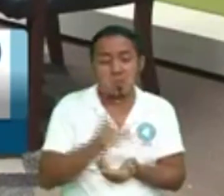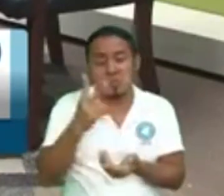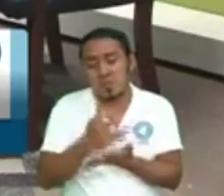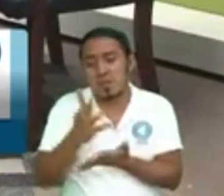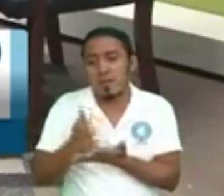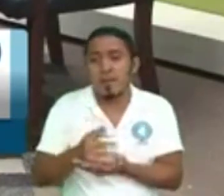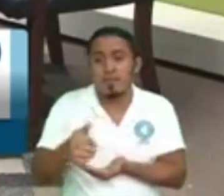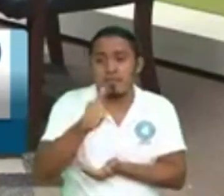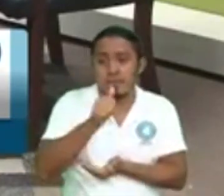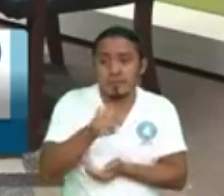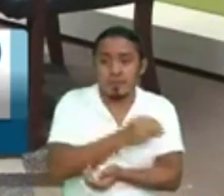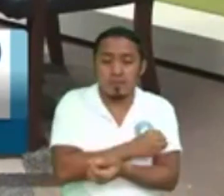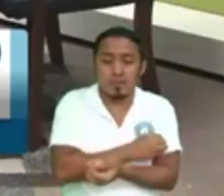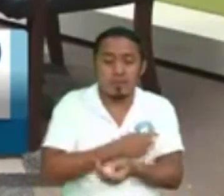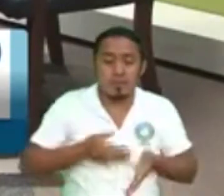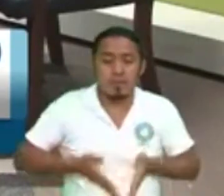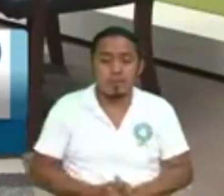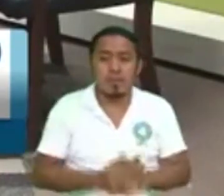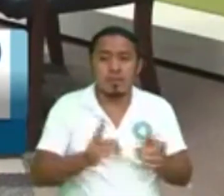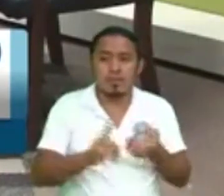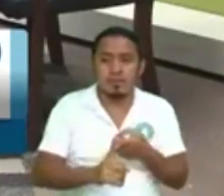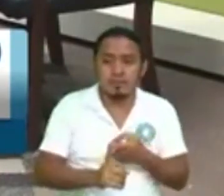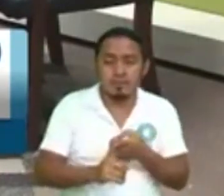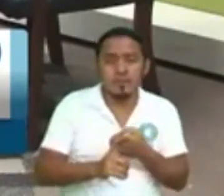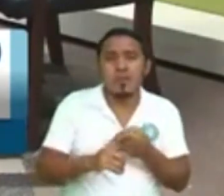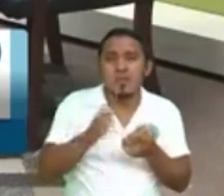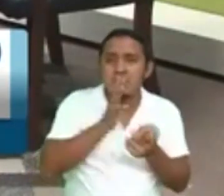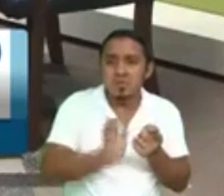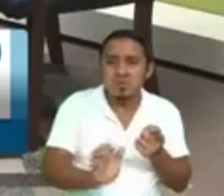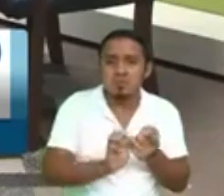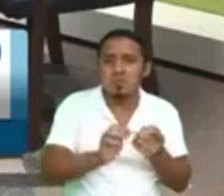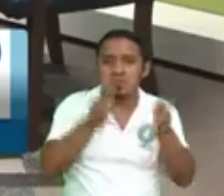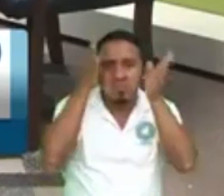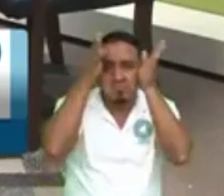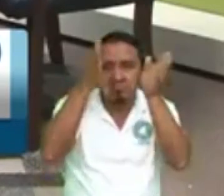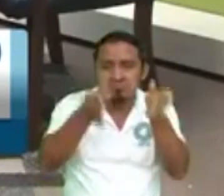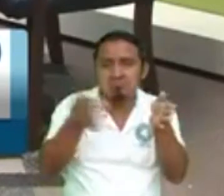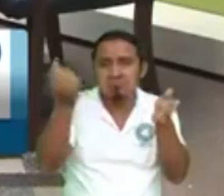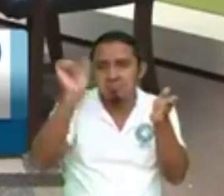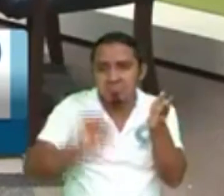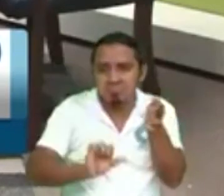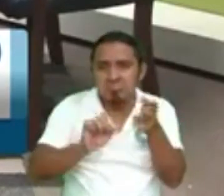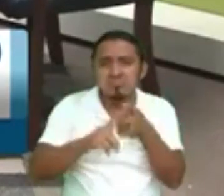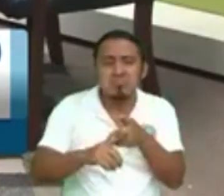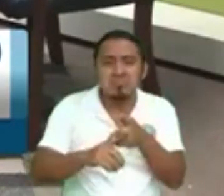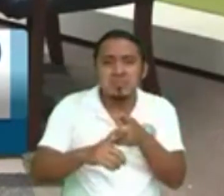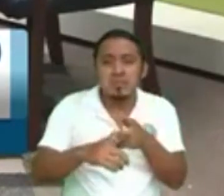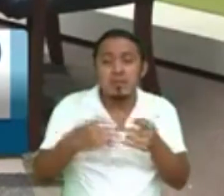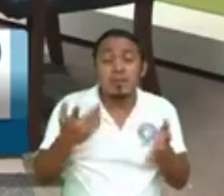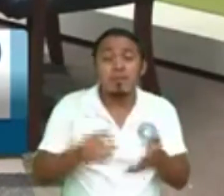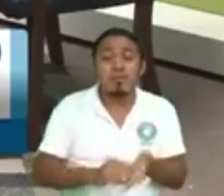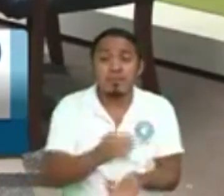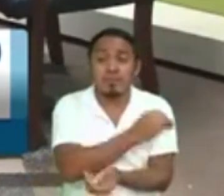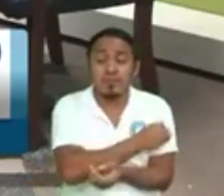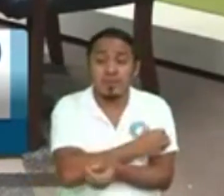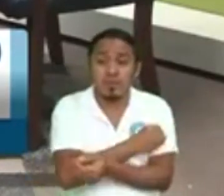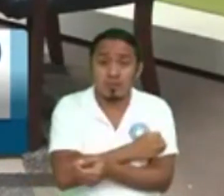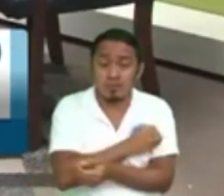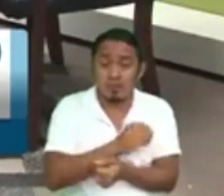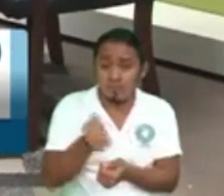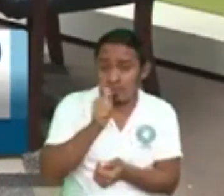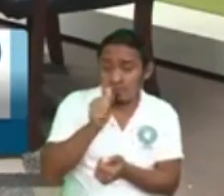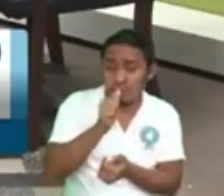que te sale mal en clase, el niño que no presta mucha atención. Entonces son esos niños. De hecho, el alcoholismo es la primera